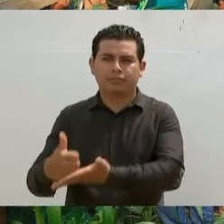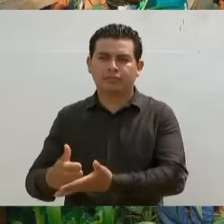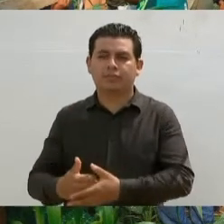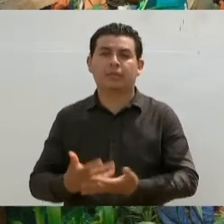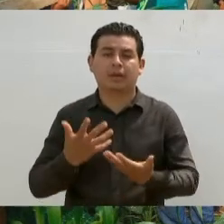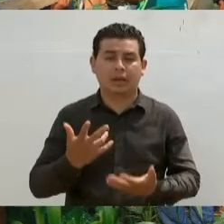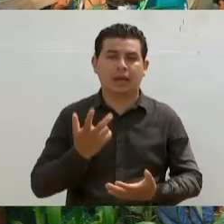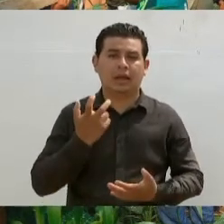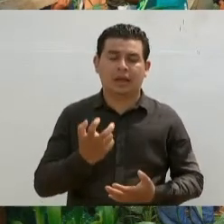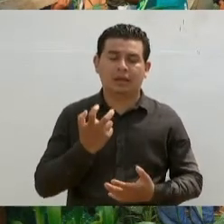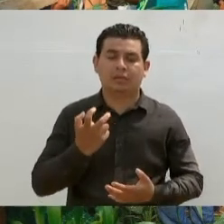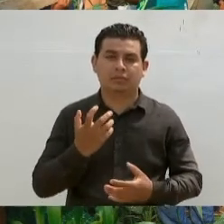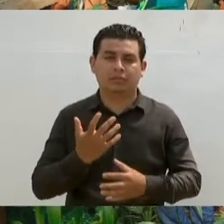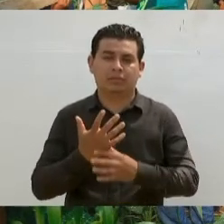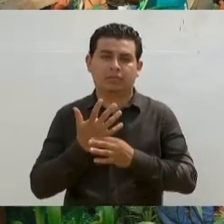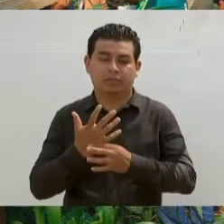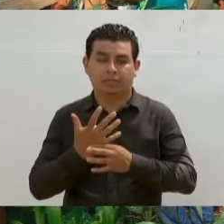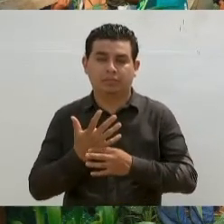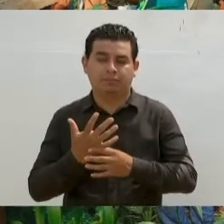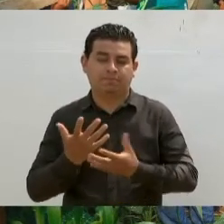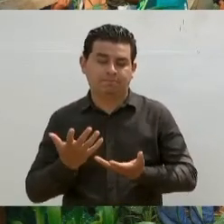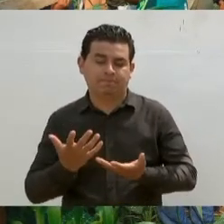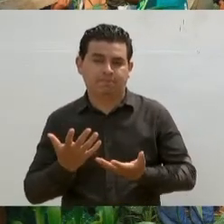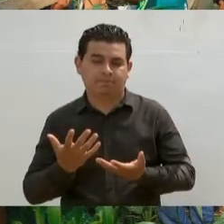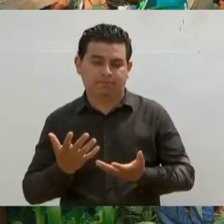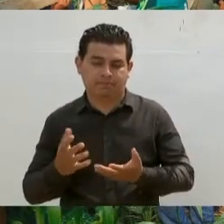Cabe señalar, señor presidente, que